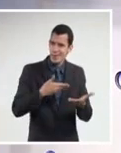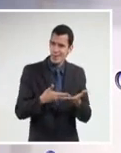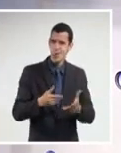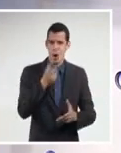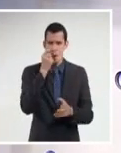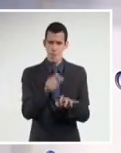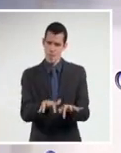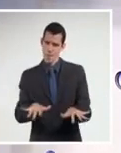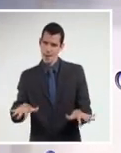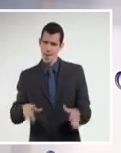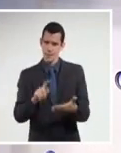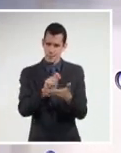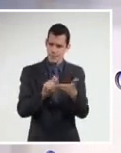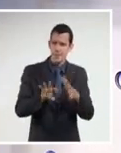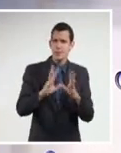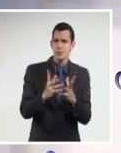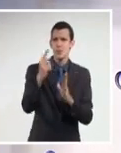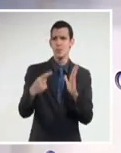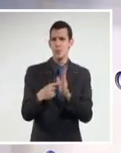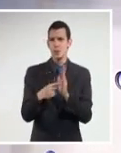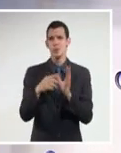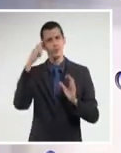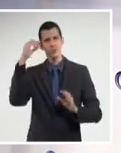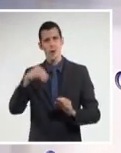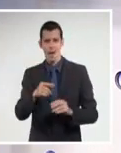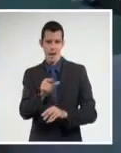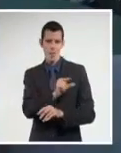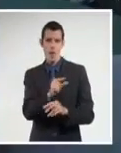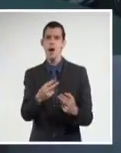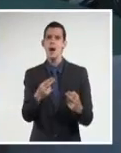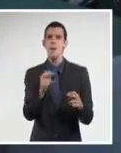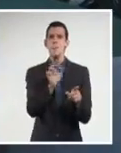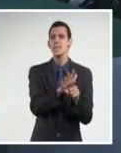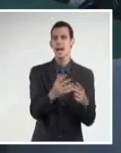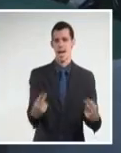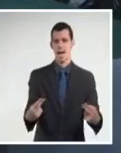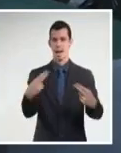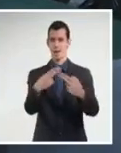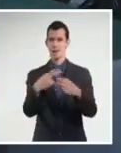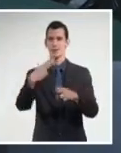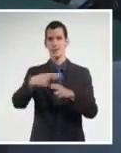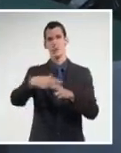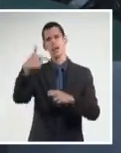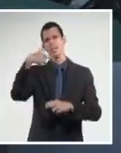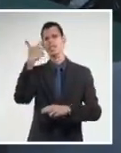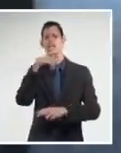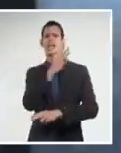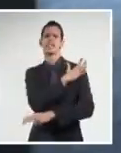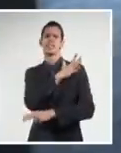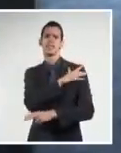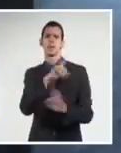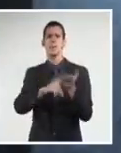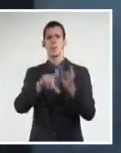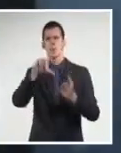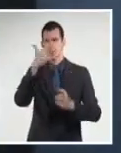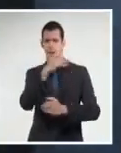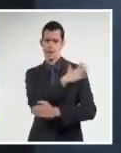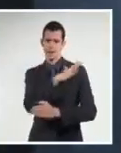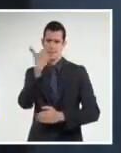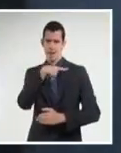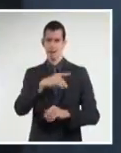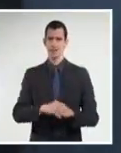presentaciones en el festival internacional jazz plaza fueron agitó herrera la música es un puente que une a los